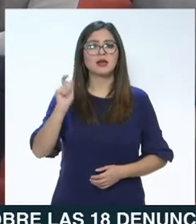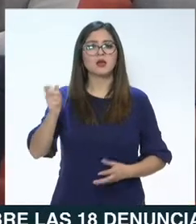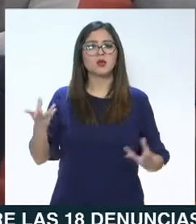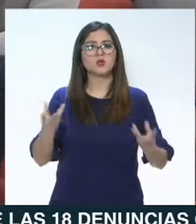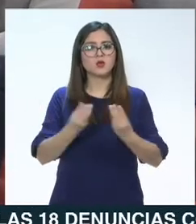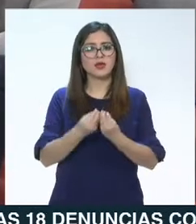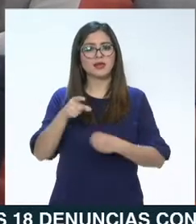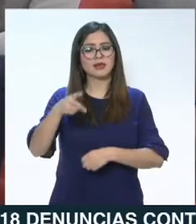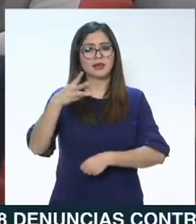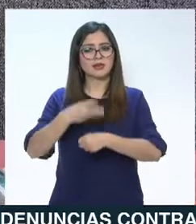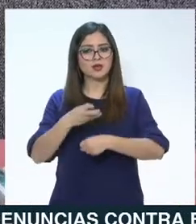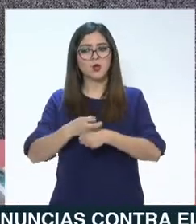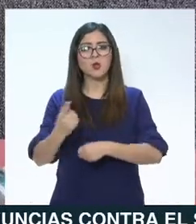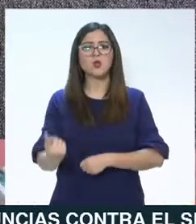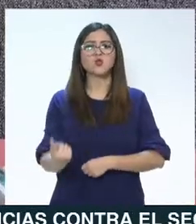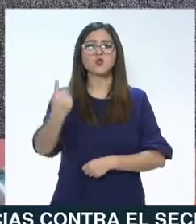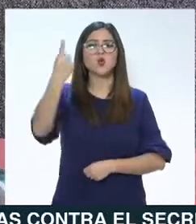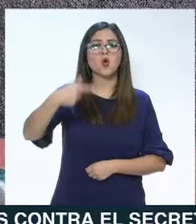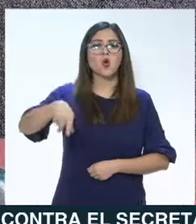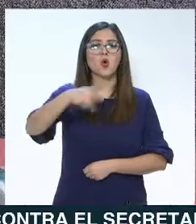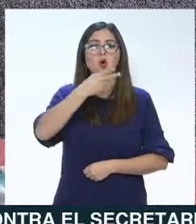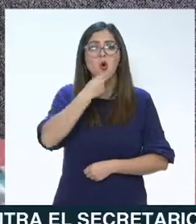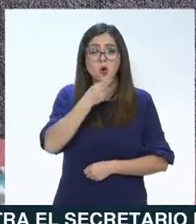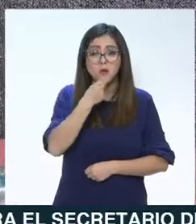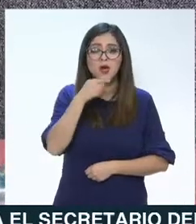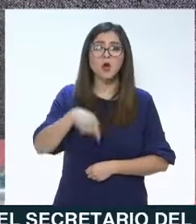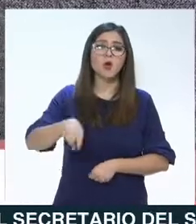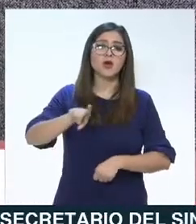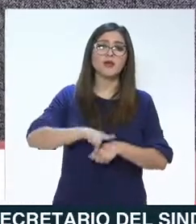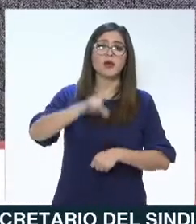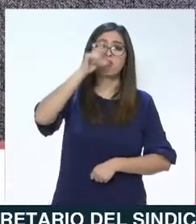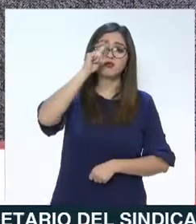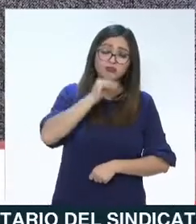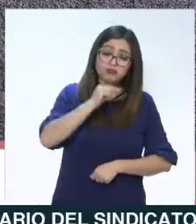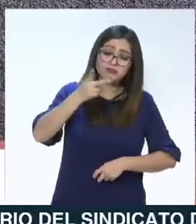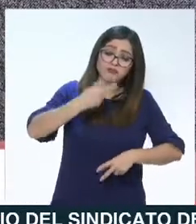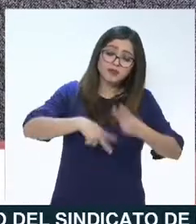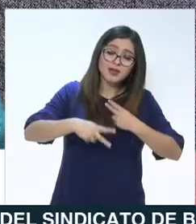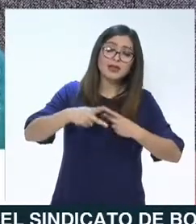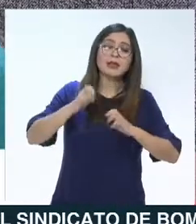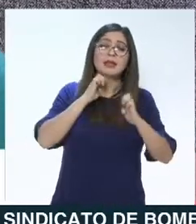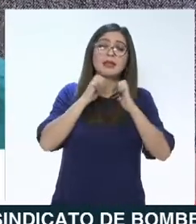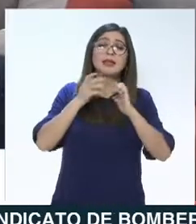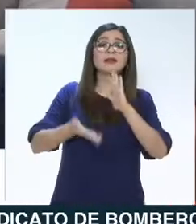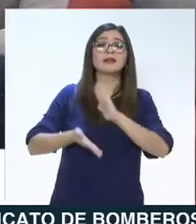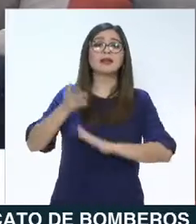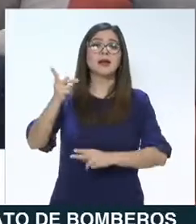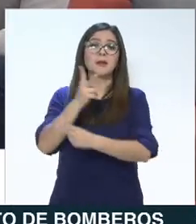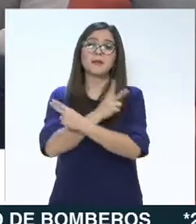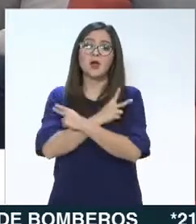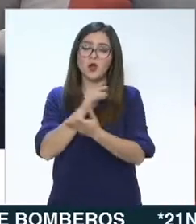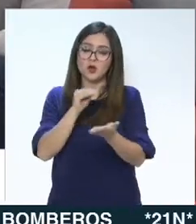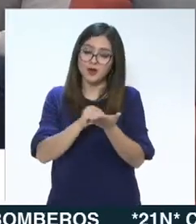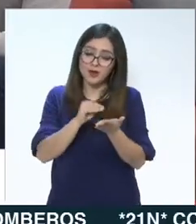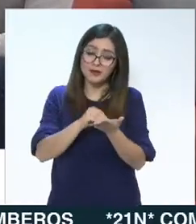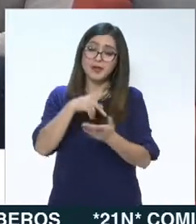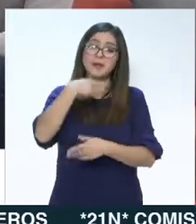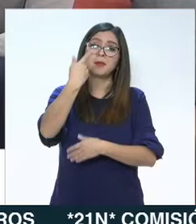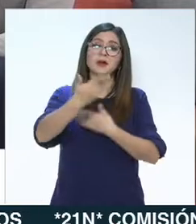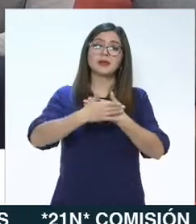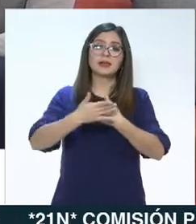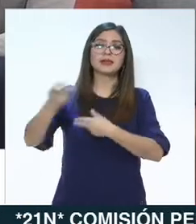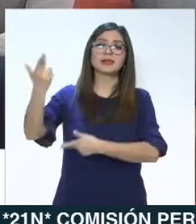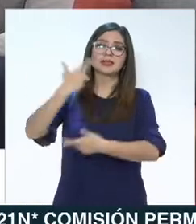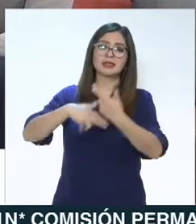tercer personaje, que es el único personaje hombre, Sí. que no nos pudo acompañar hoy porque anda de vacaciones todavía. Pero ya te tienes que reincorporar muy